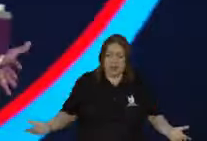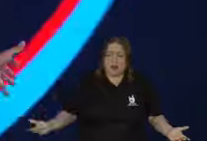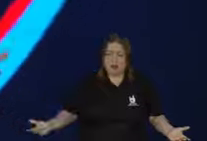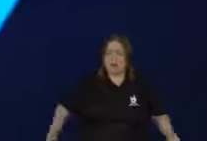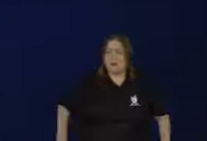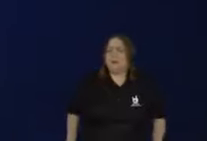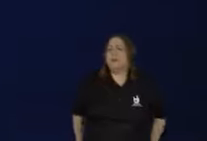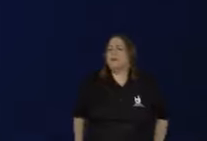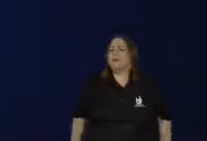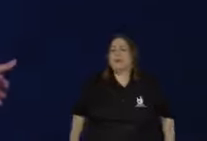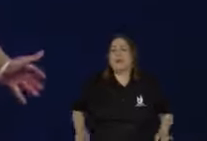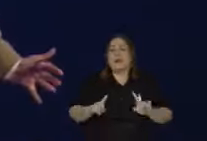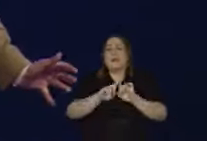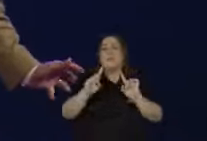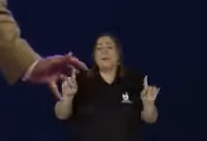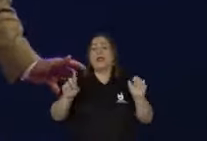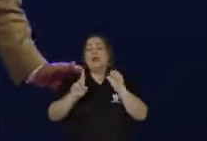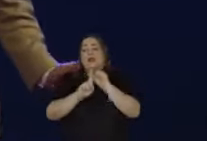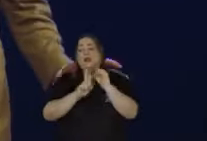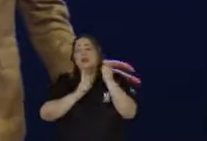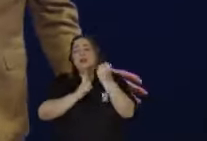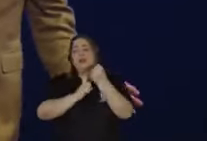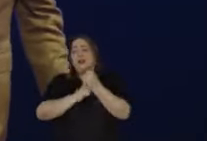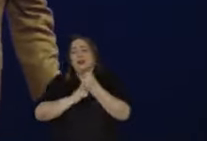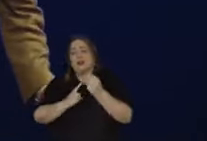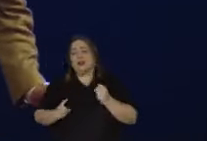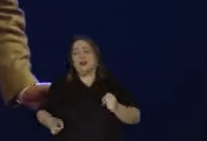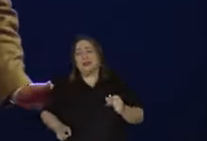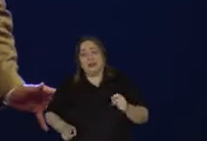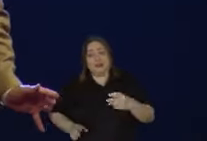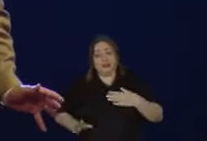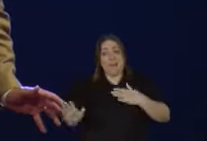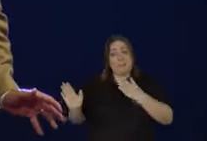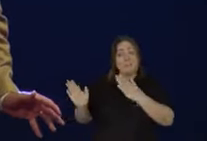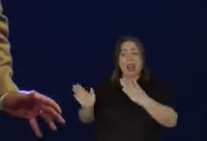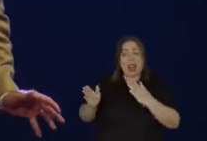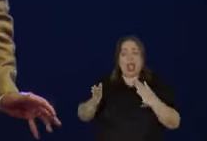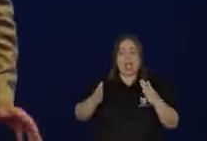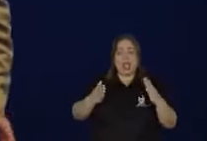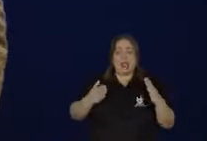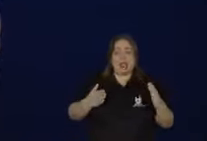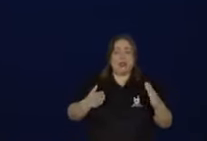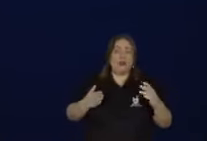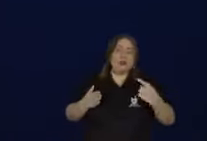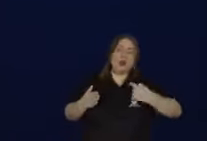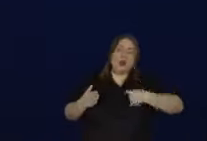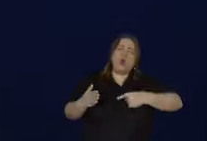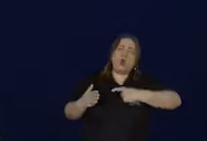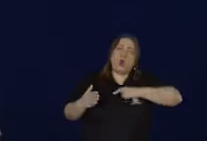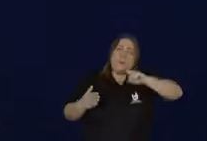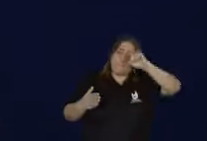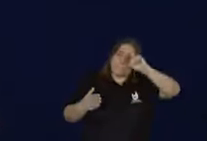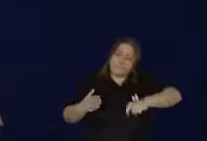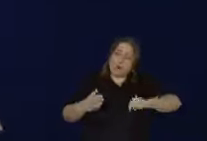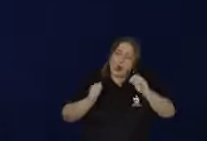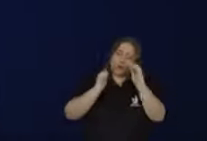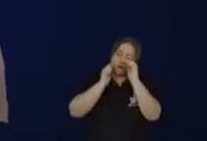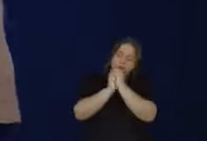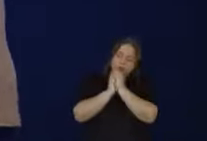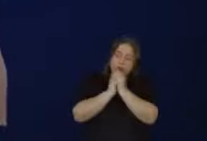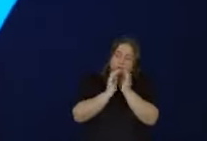lleven esas situaciones de quebrantamiento, nos llevan a un plano de adoración,